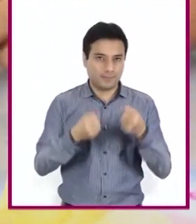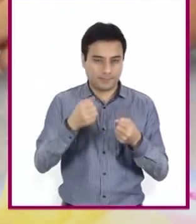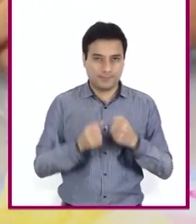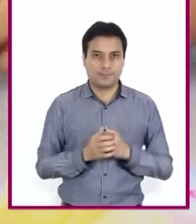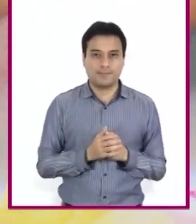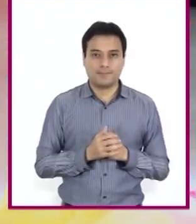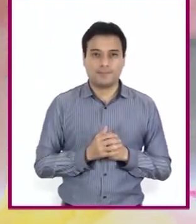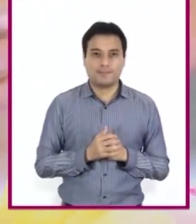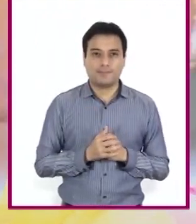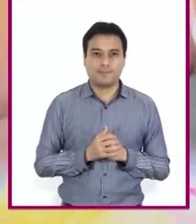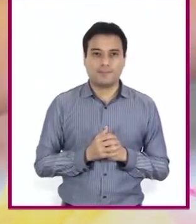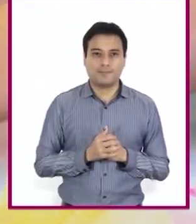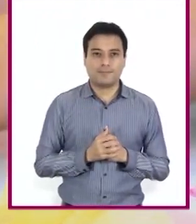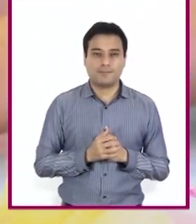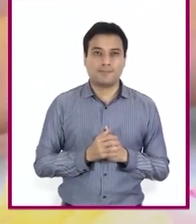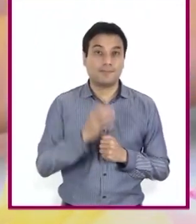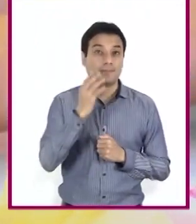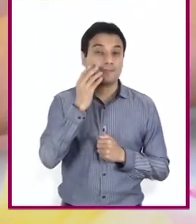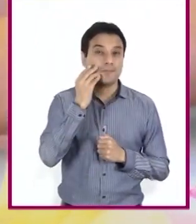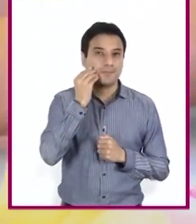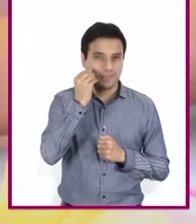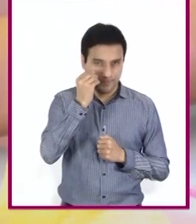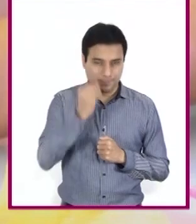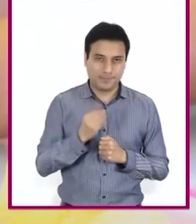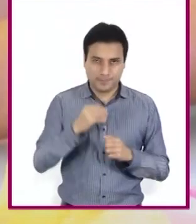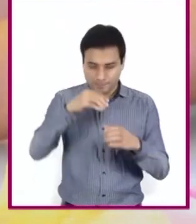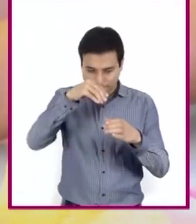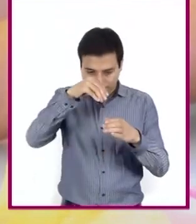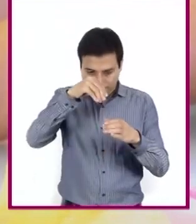Vamos a agregar el limón a la clara del huevo.